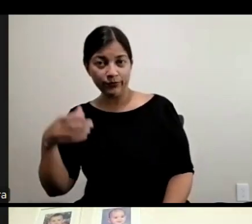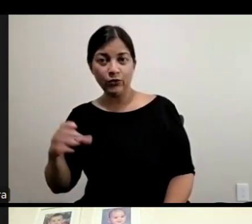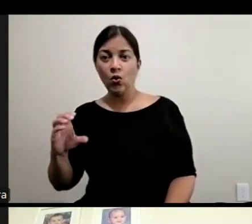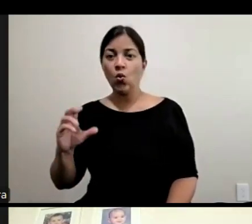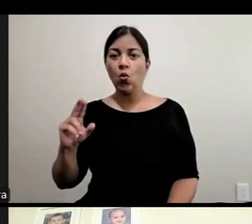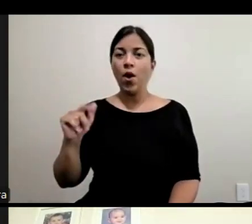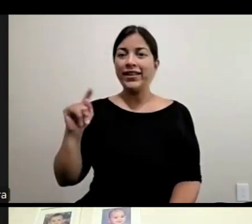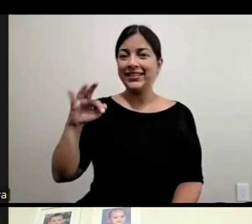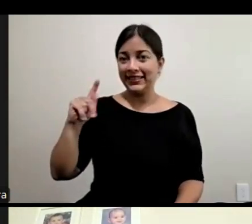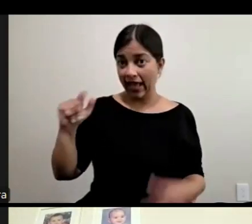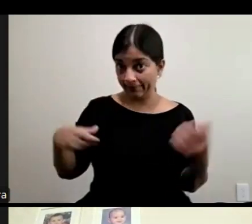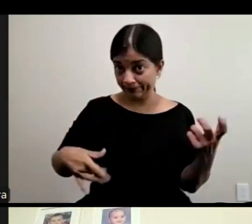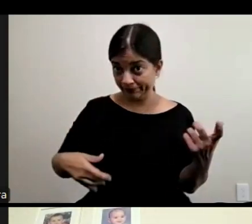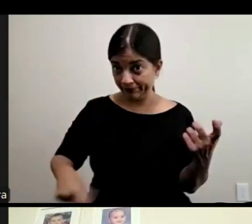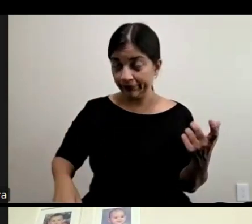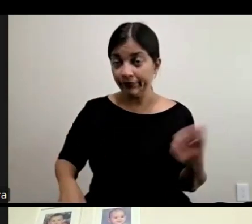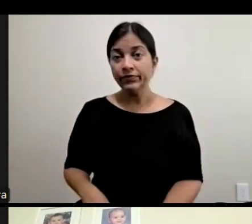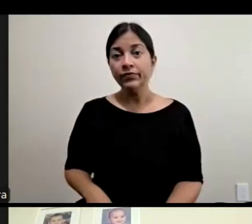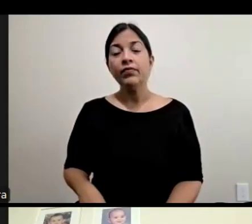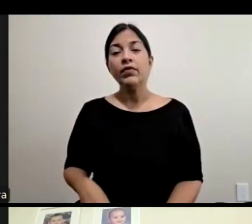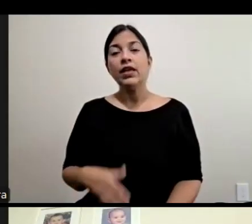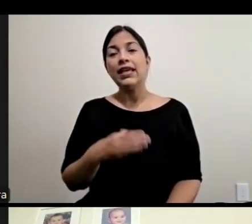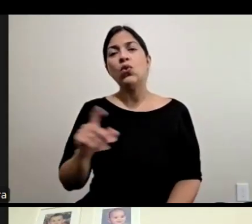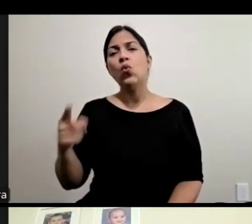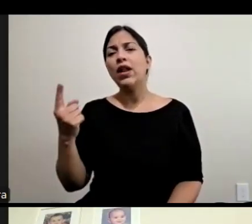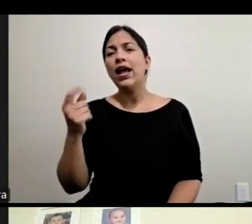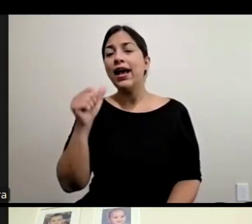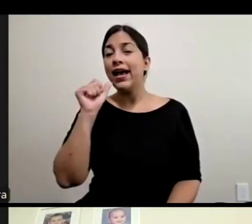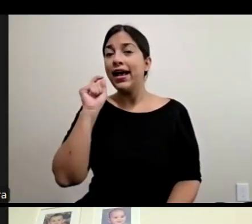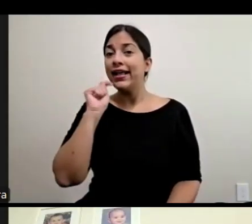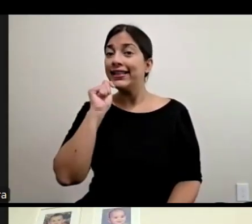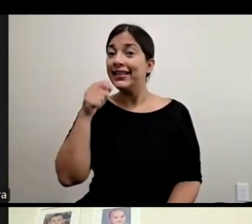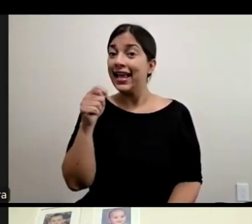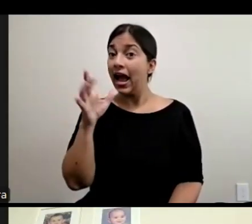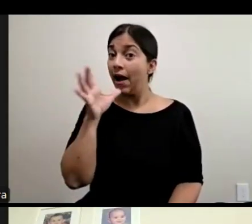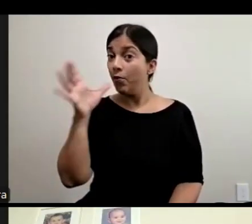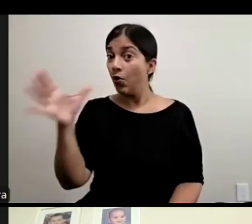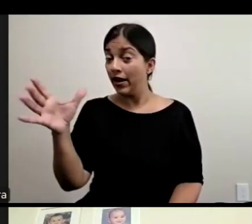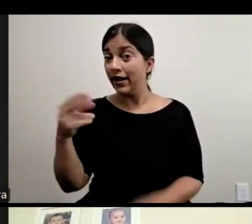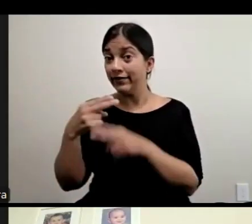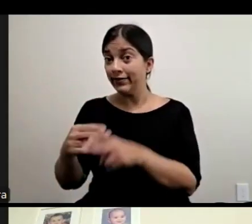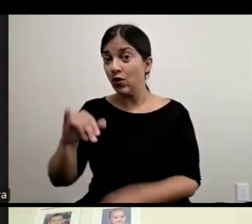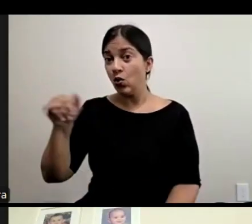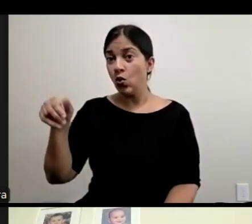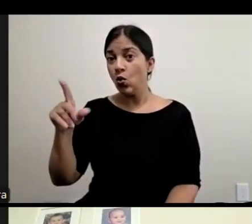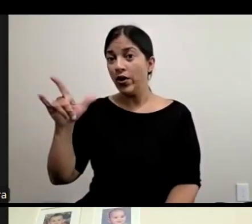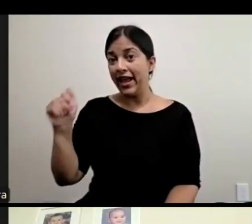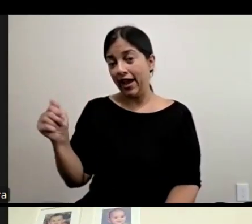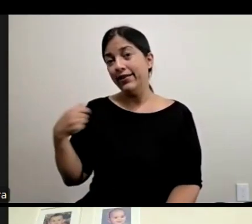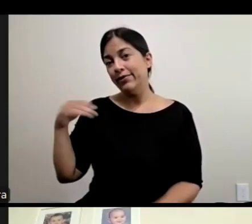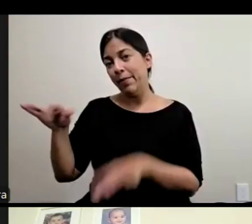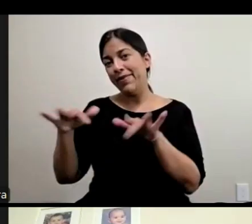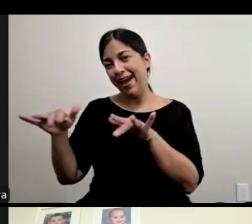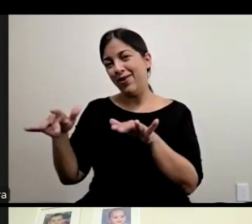y tengo ahí una tía abuela que se llamaba Julia, que interpretaba piano, y yo creo que esas son las